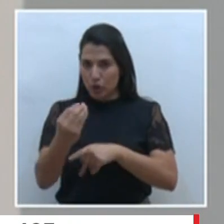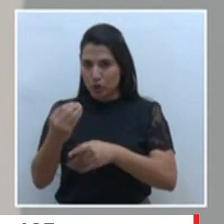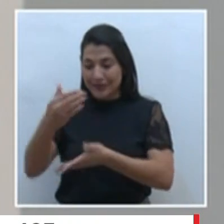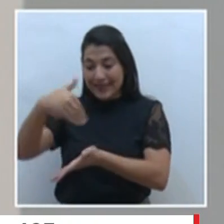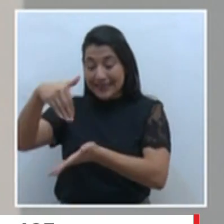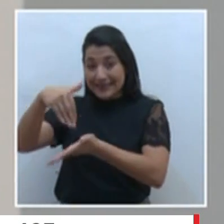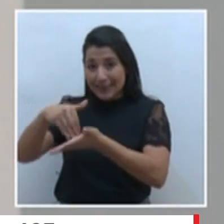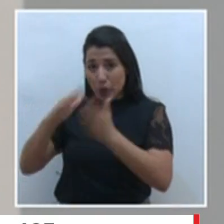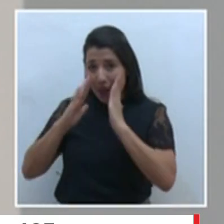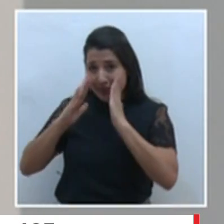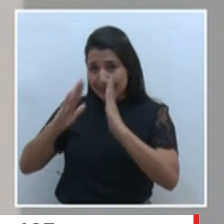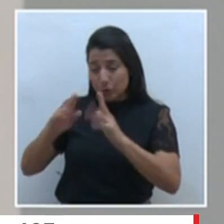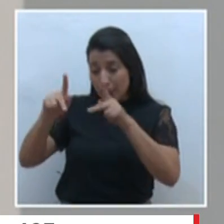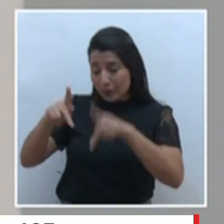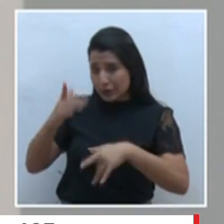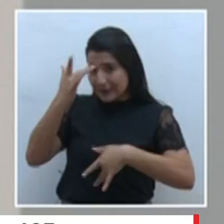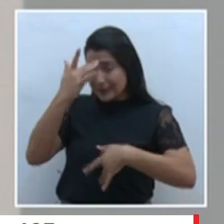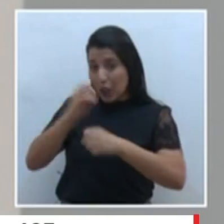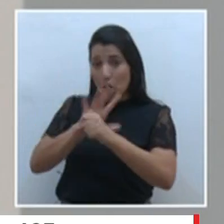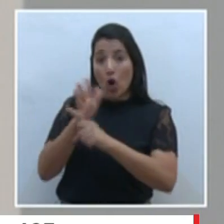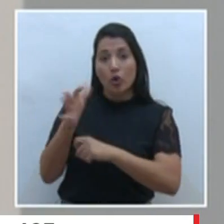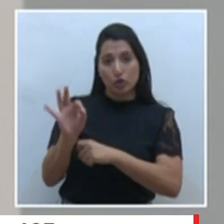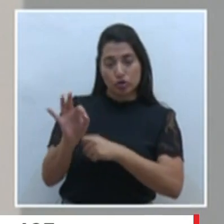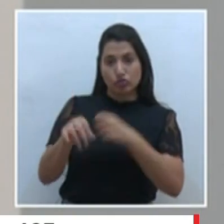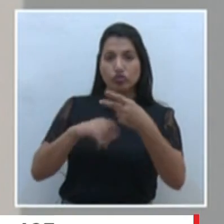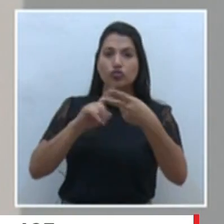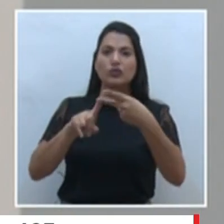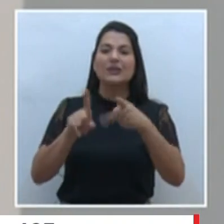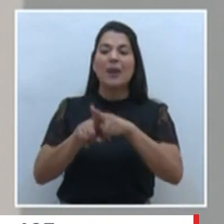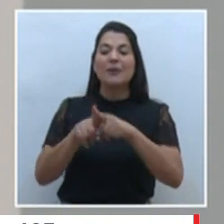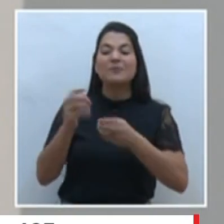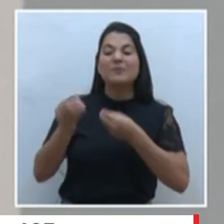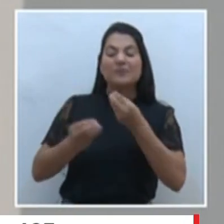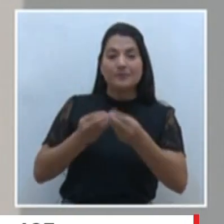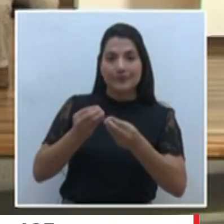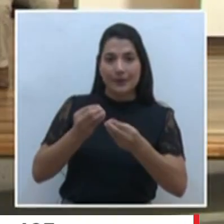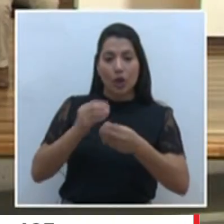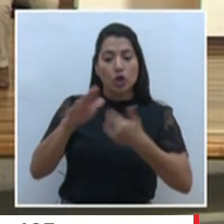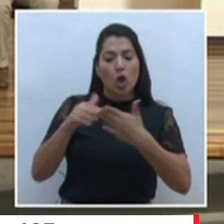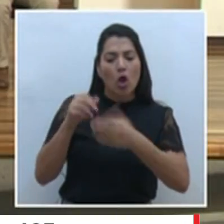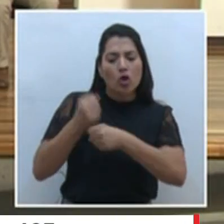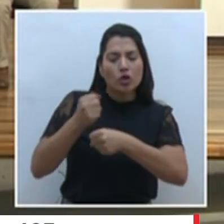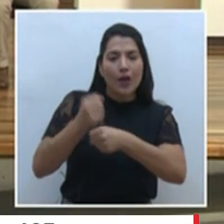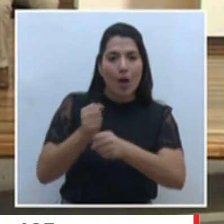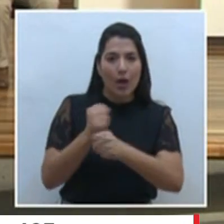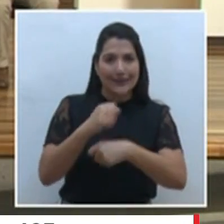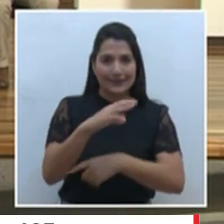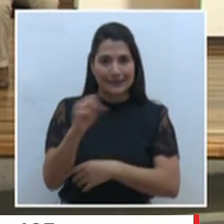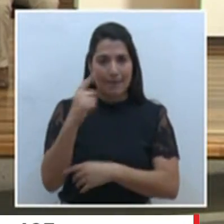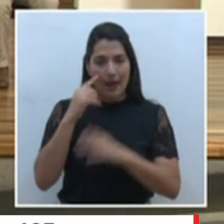además de la coordinación institucional de la Caja para enfrentar esta emergencia.